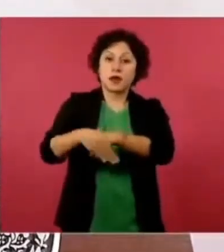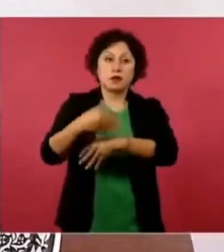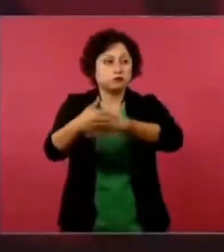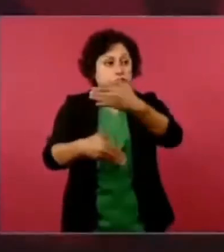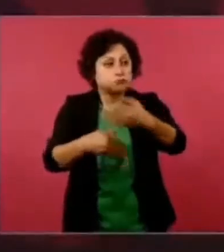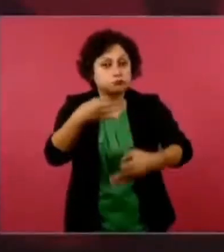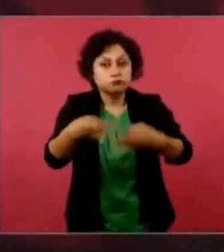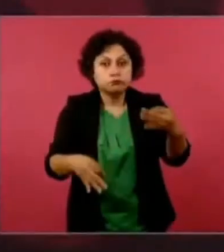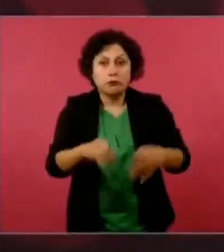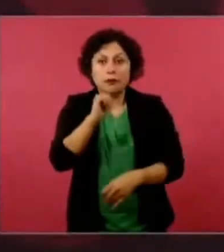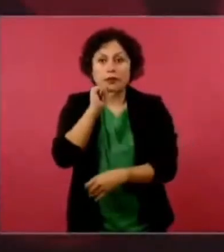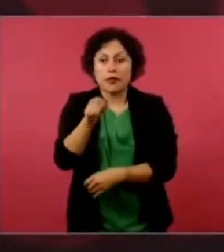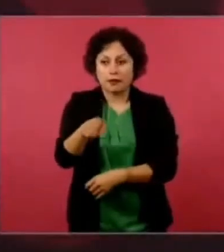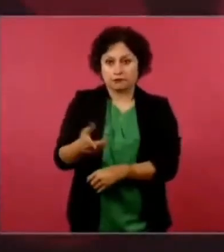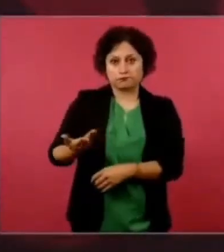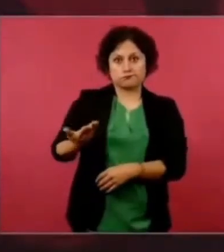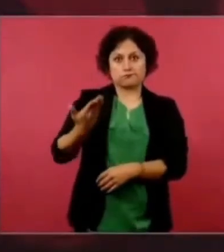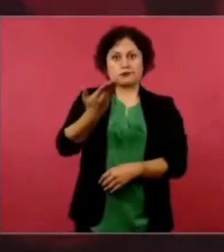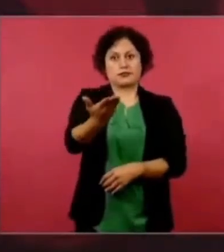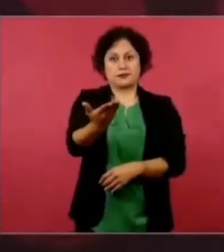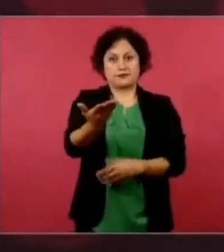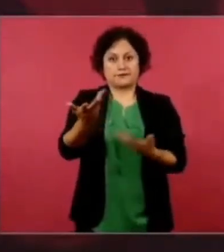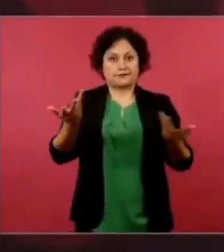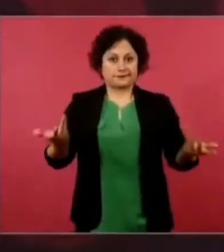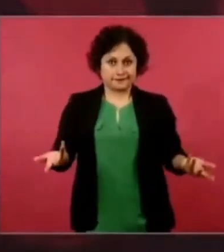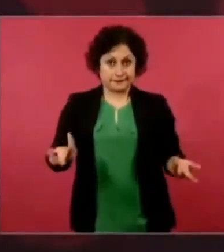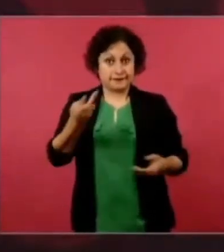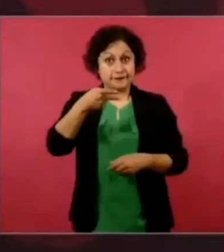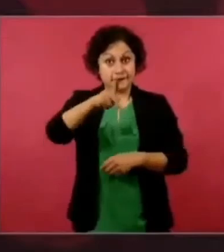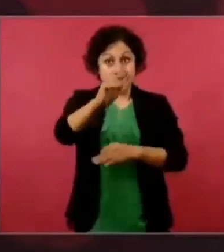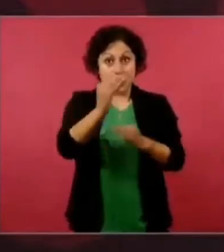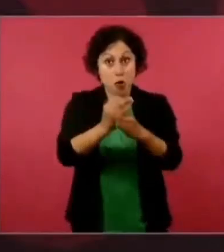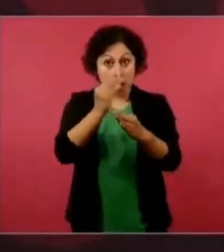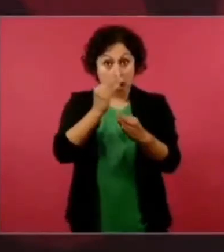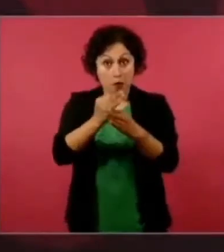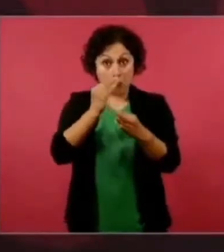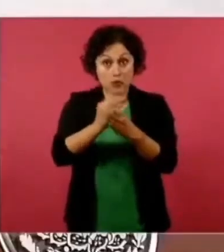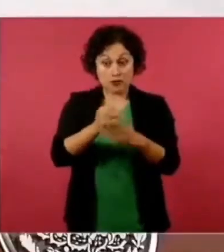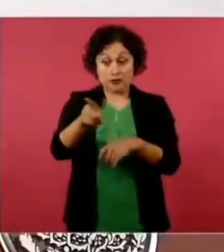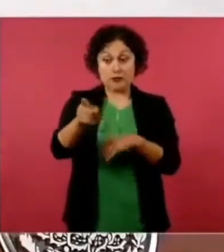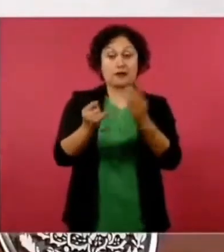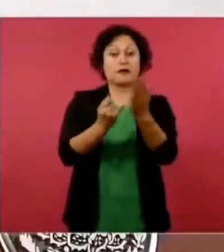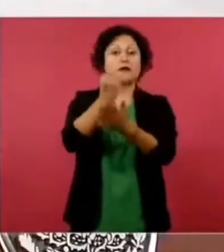Y ahora que en este caso, ¿no?, el juez,